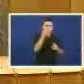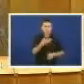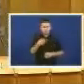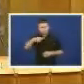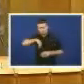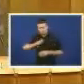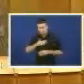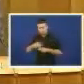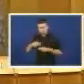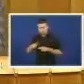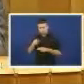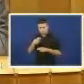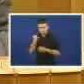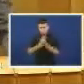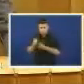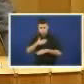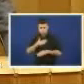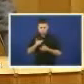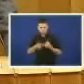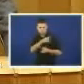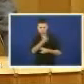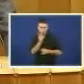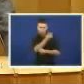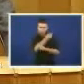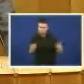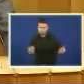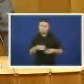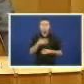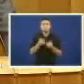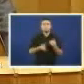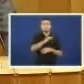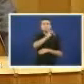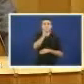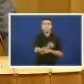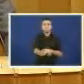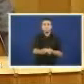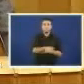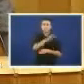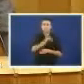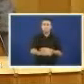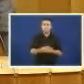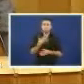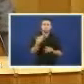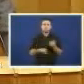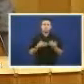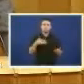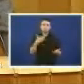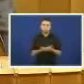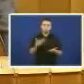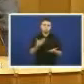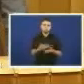A crise evidencia o fracaso da economía da especulación e do beneficio